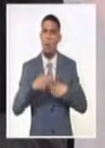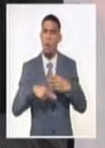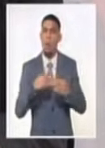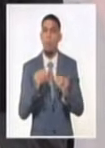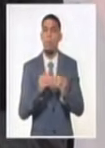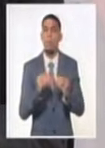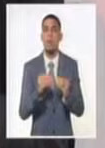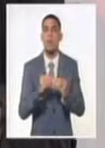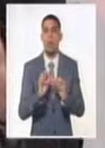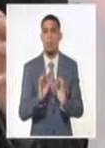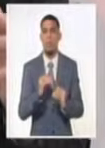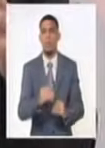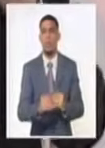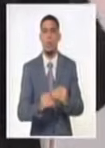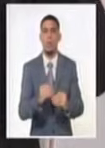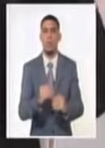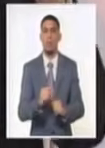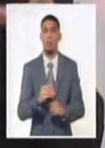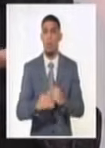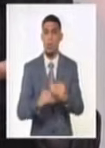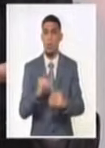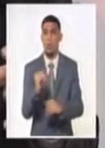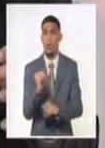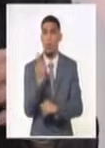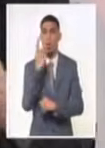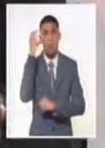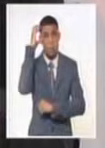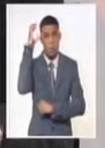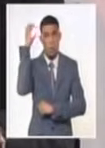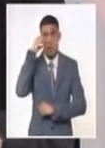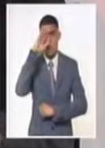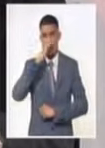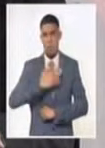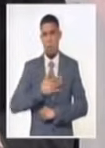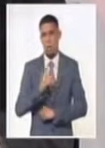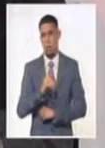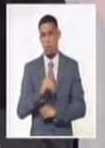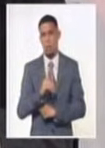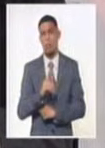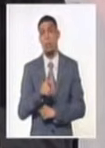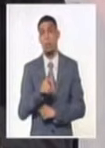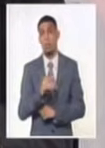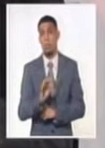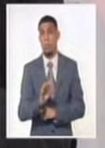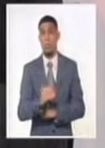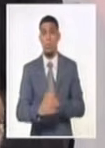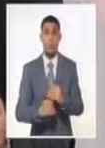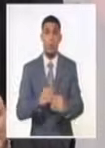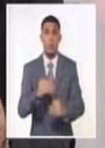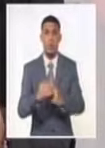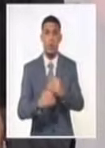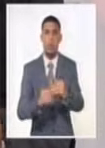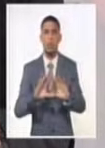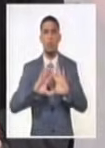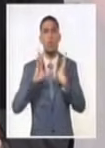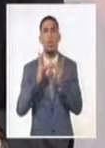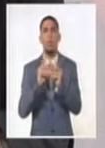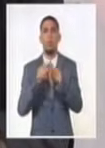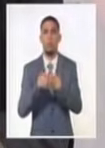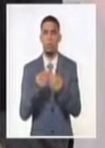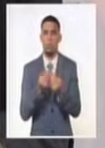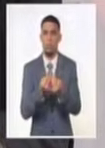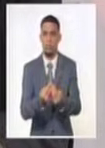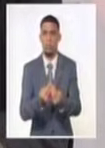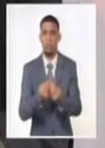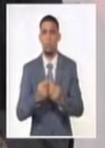este proceso, que no es un proceso solo del gobierno central. O sea, es un proceso en el cual la idea es que nos involucremos todos, no es un tema nada más